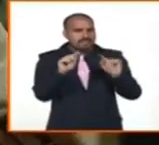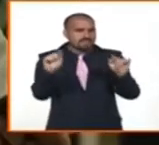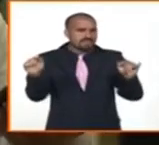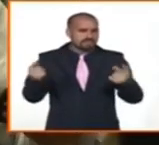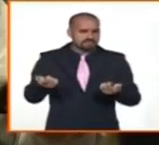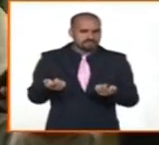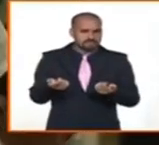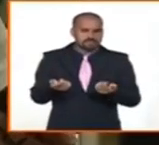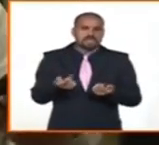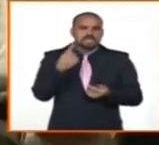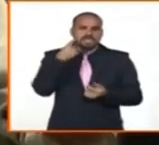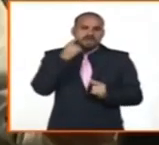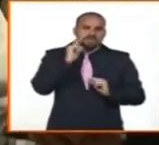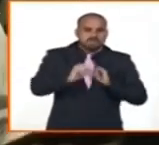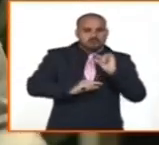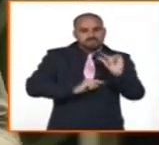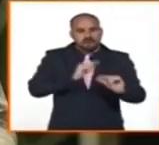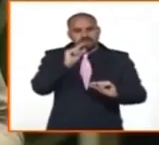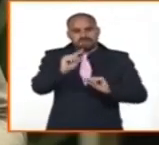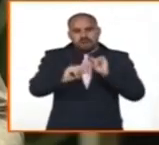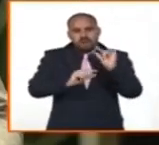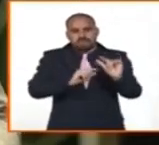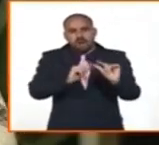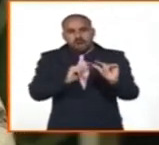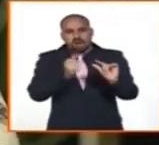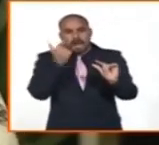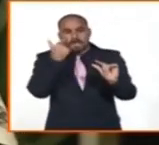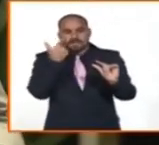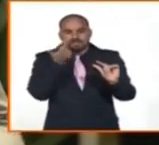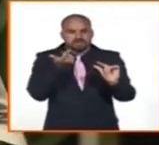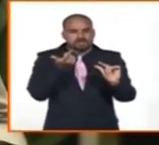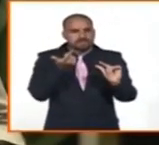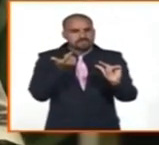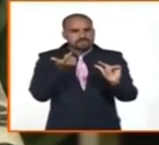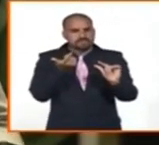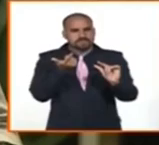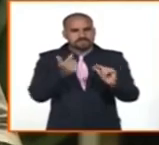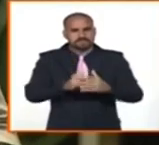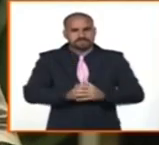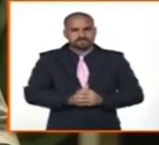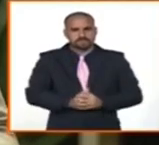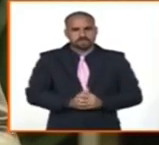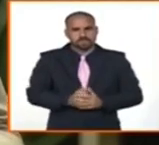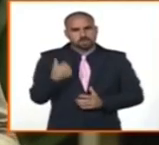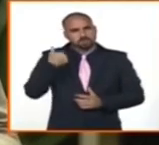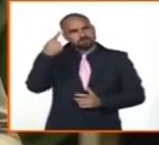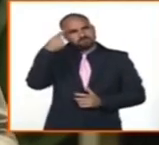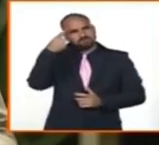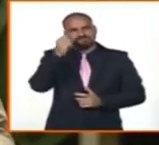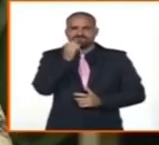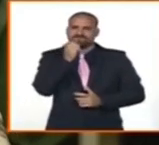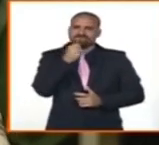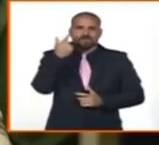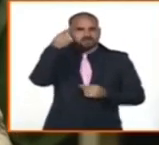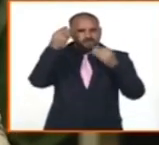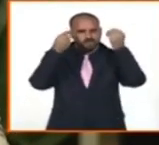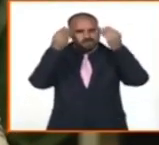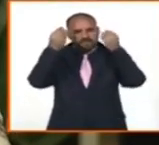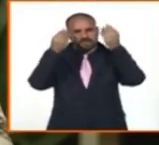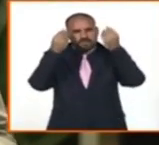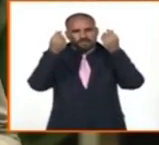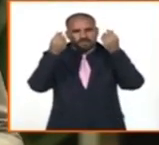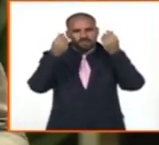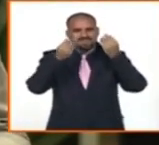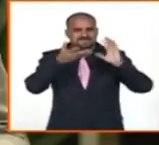¿no? de que va borrando. Entonces, con esa gran pregunta pensar, y a su vez pensar el idioma, las palabras,